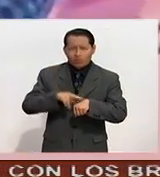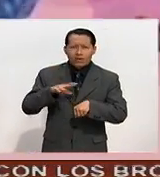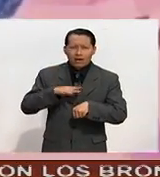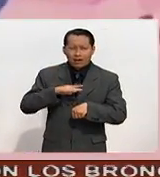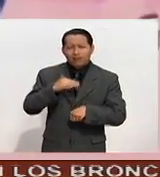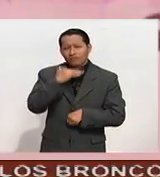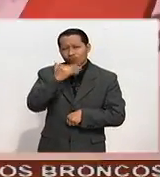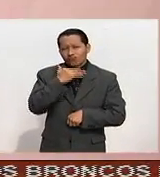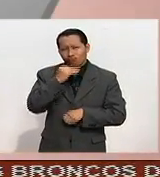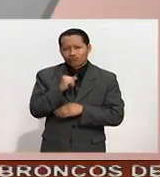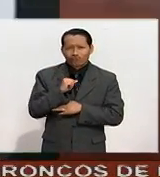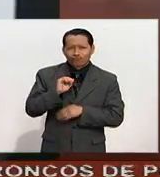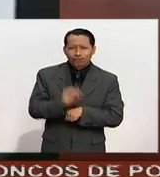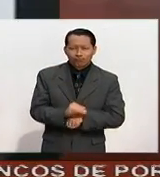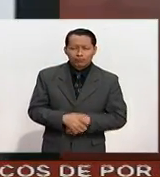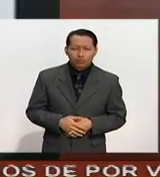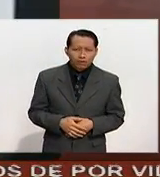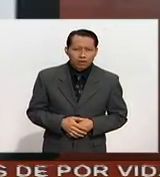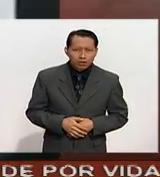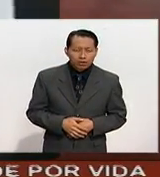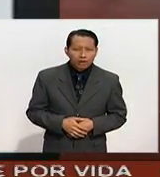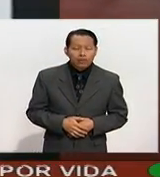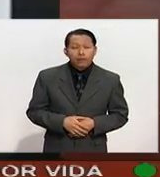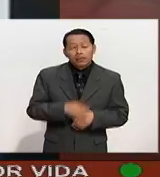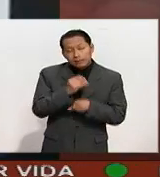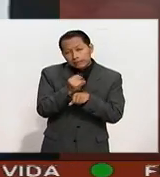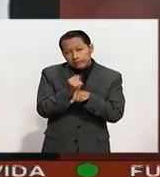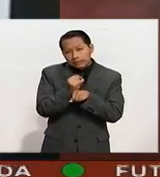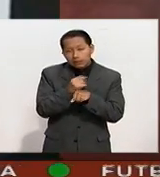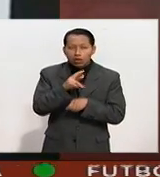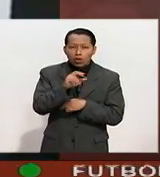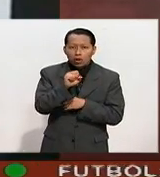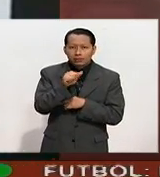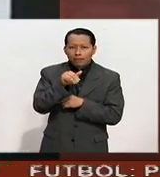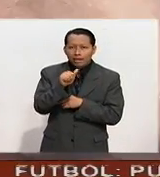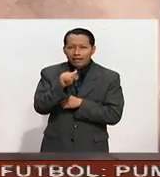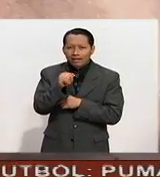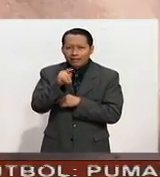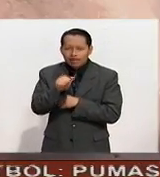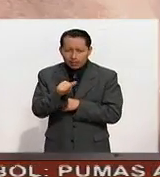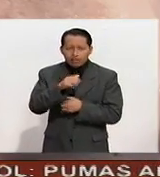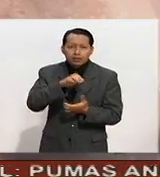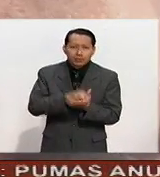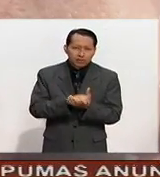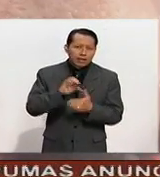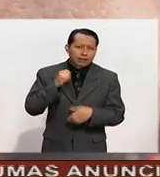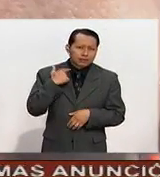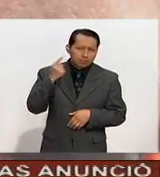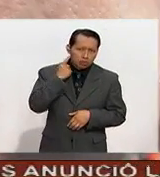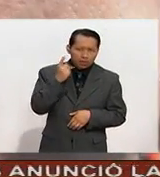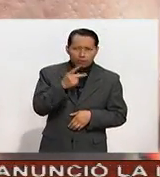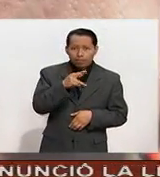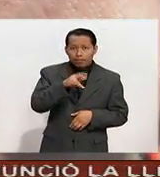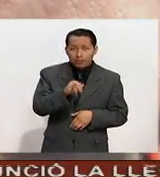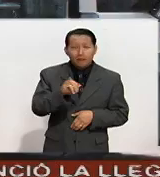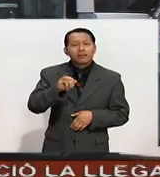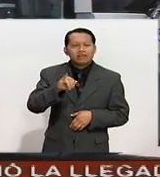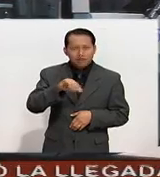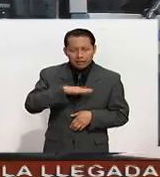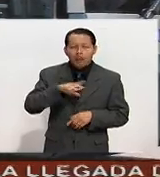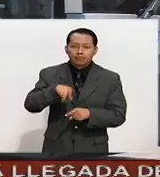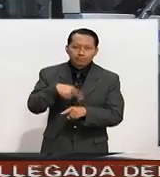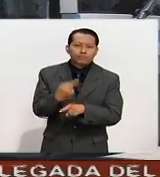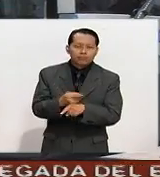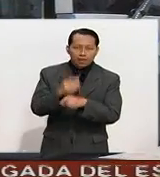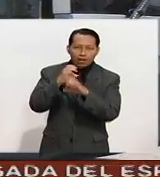en los comicios. Peritajes confirman que Rosa Margarita Ortiz, esposa de exdiputado del PRI, sí fue violada en